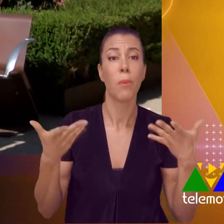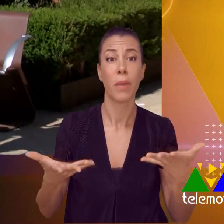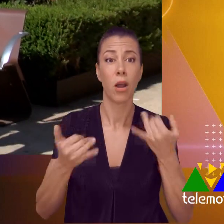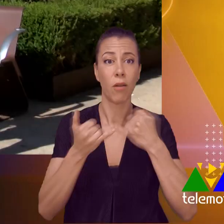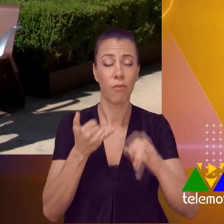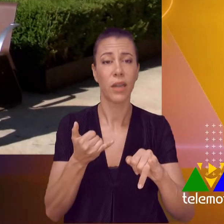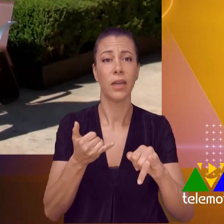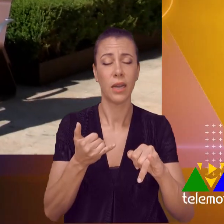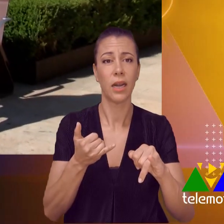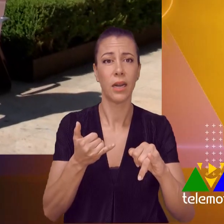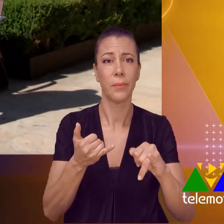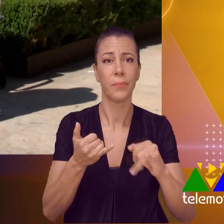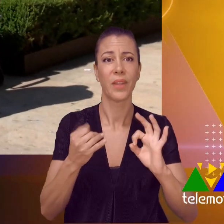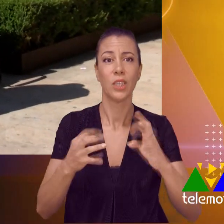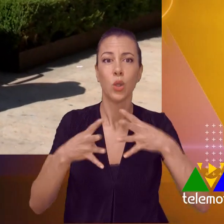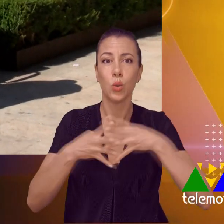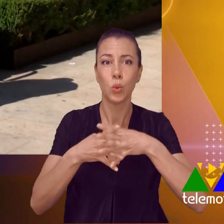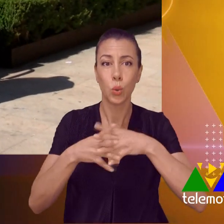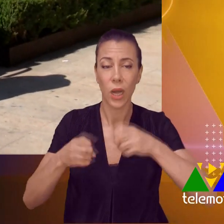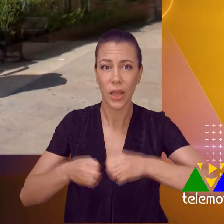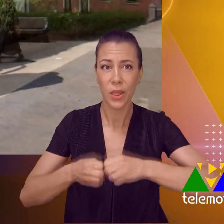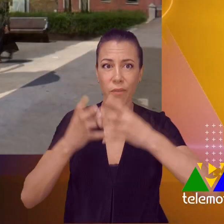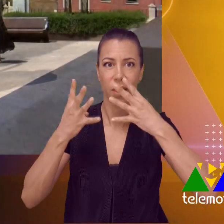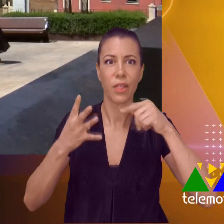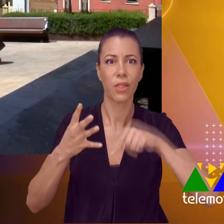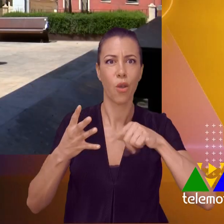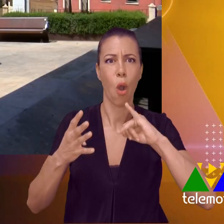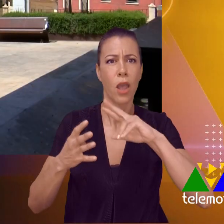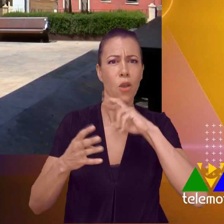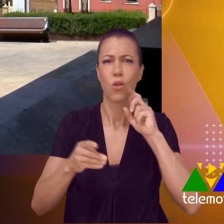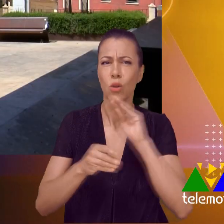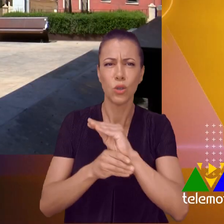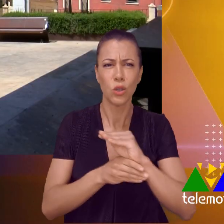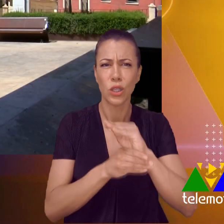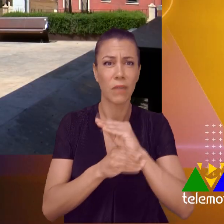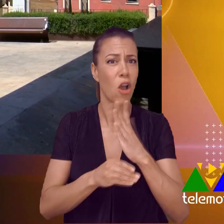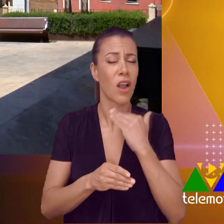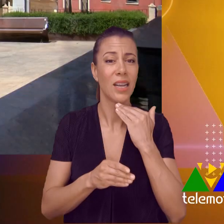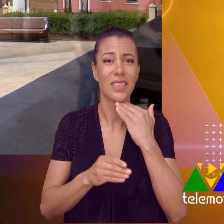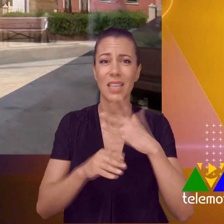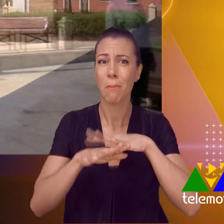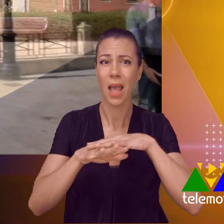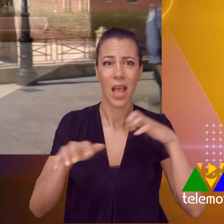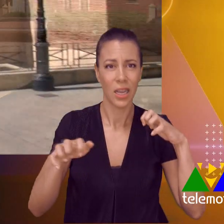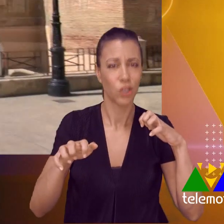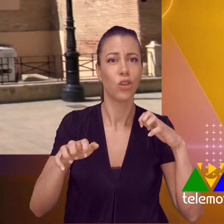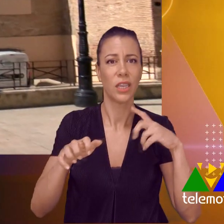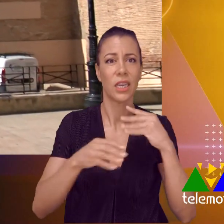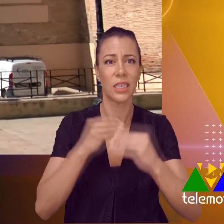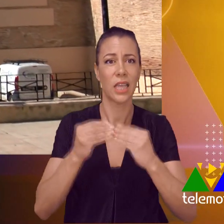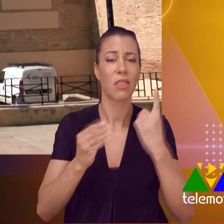final lo que es la estructura del edificio se ha conservado prácticamente gran parte de lo que se hace